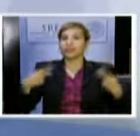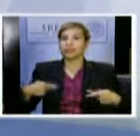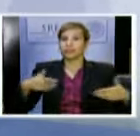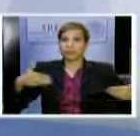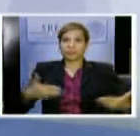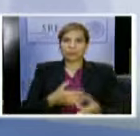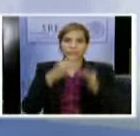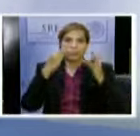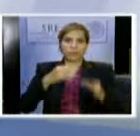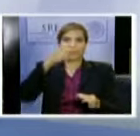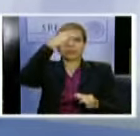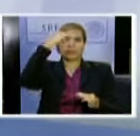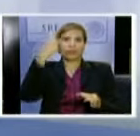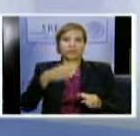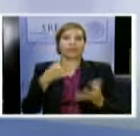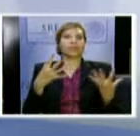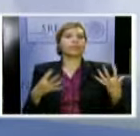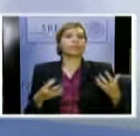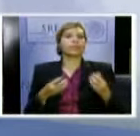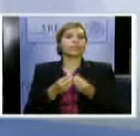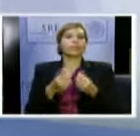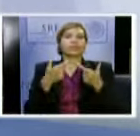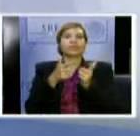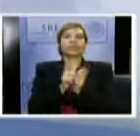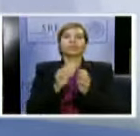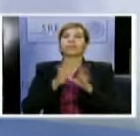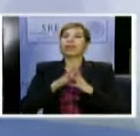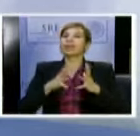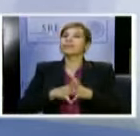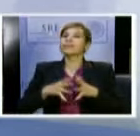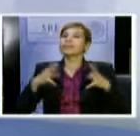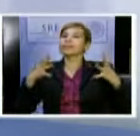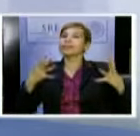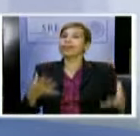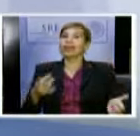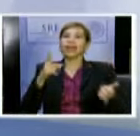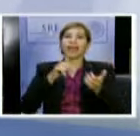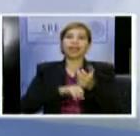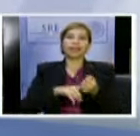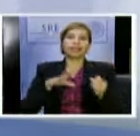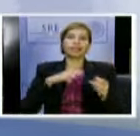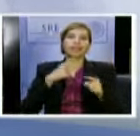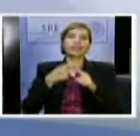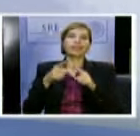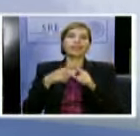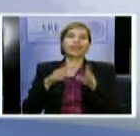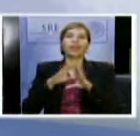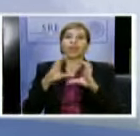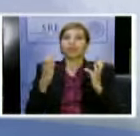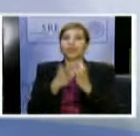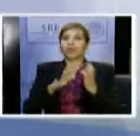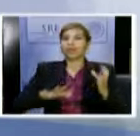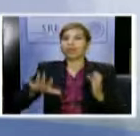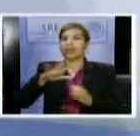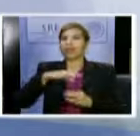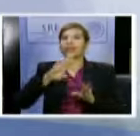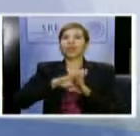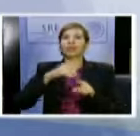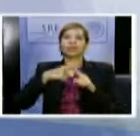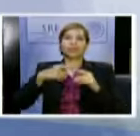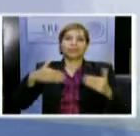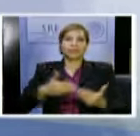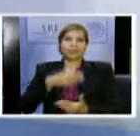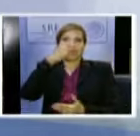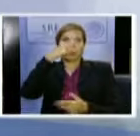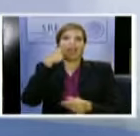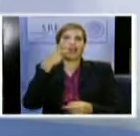origen mexicano constituyen el grupo más grande dentro de la comunidad hispana, que es la minoría más grande dentro